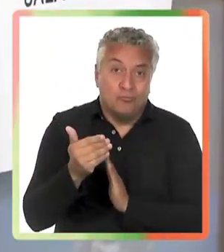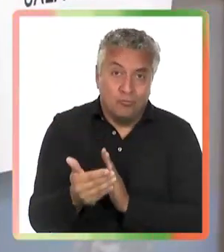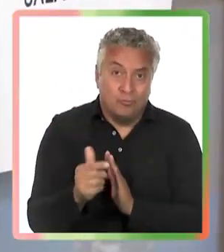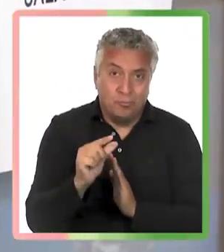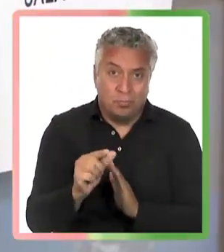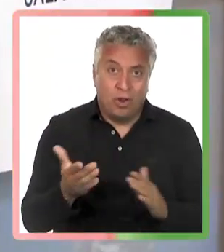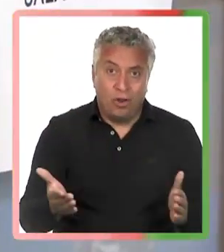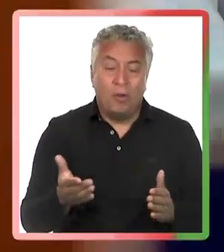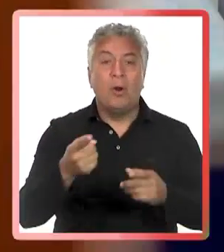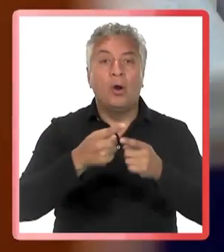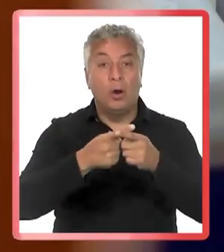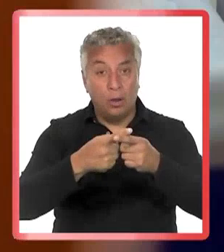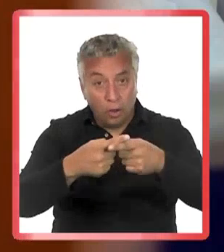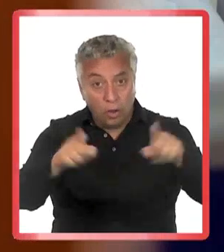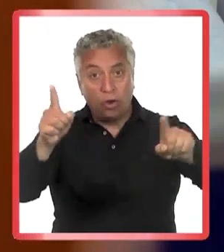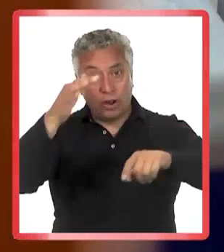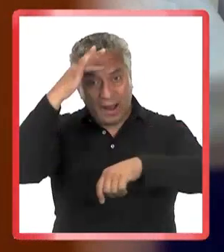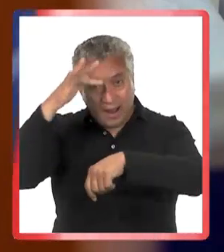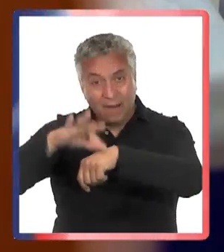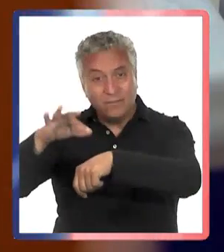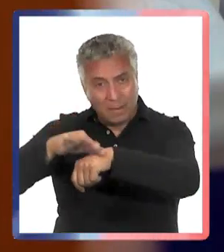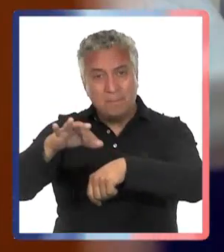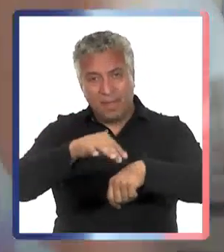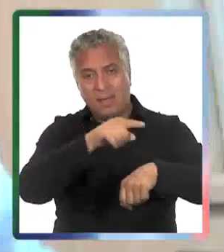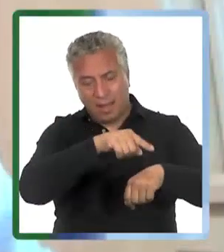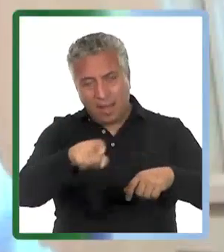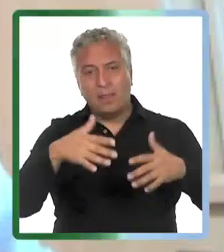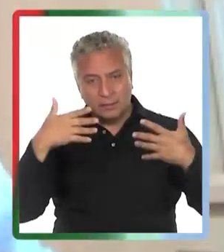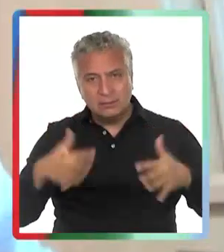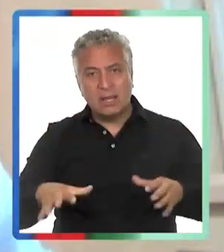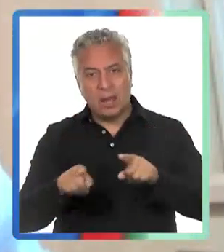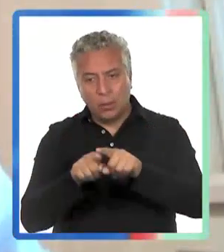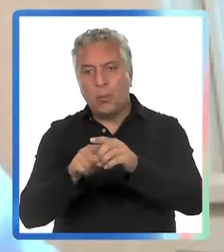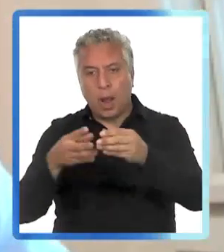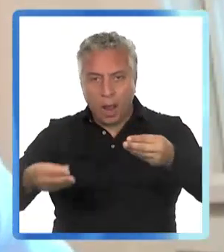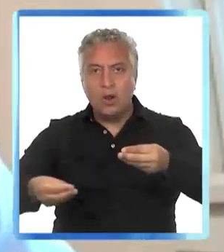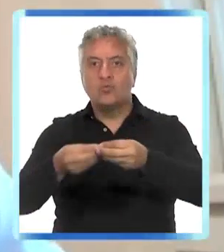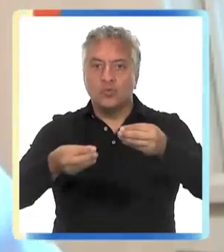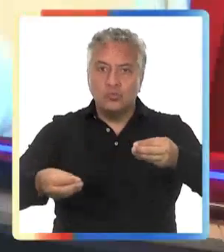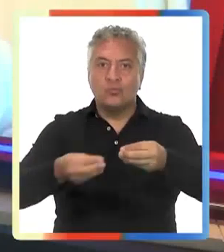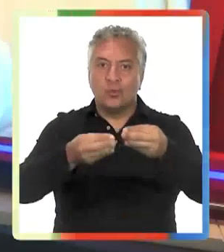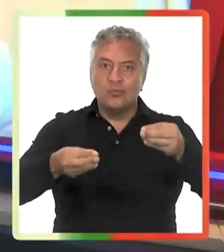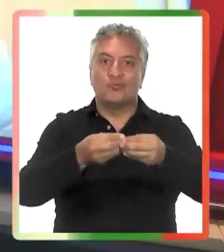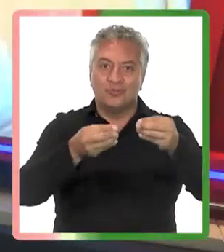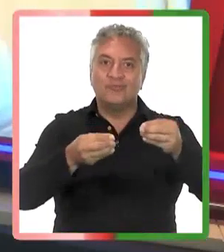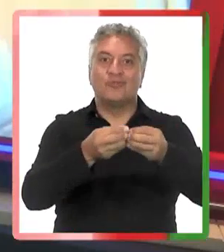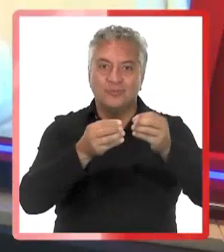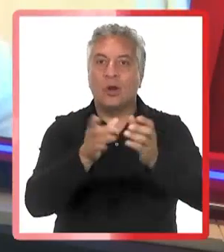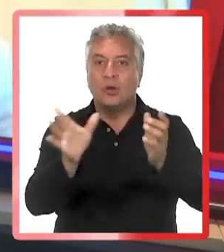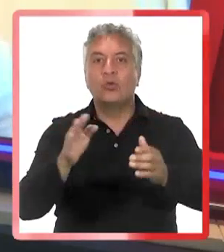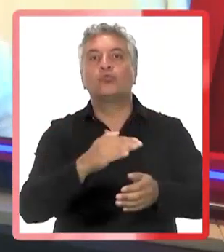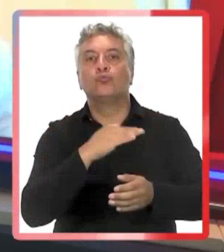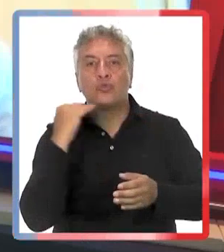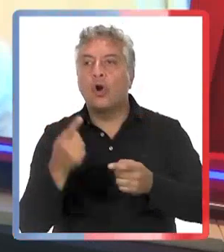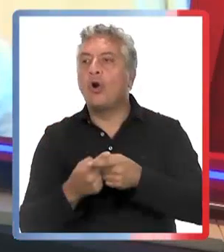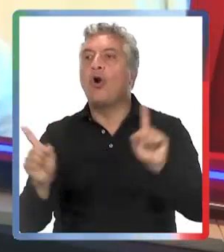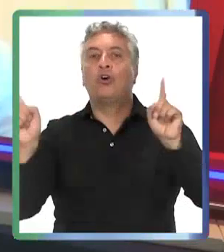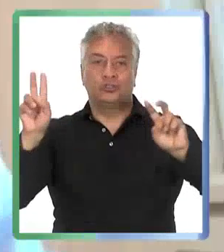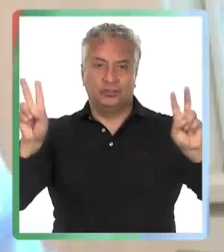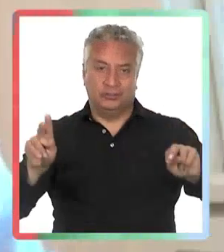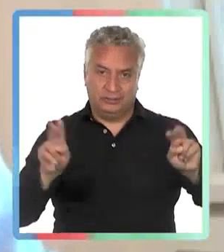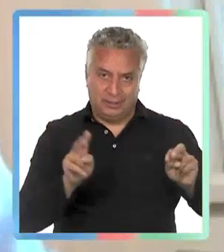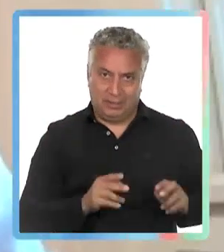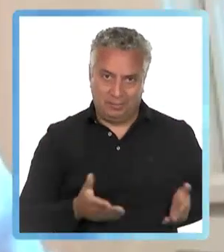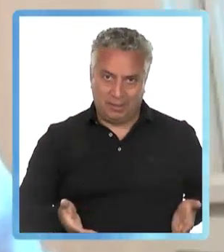porque también otras enfermedades dejaron de atenderse, ¿no es cierto? Y se han ido acumulando también enfermos y fallecimientos por otras